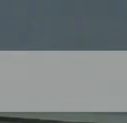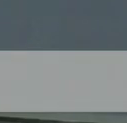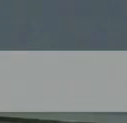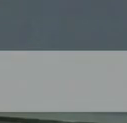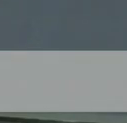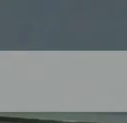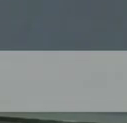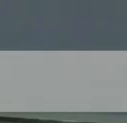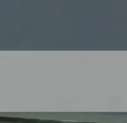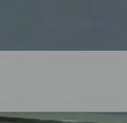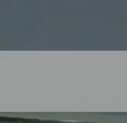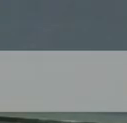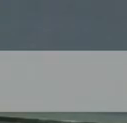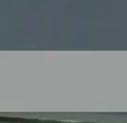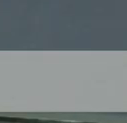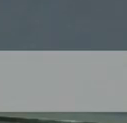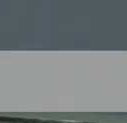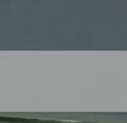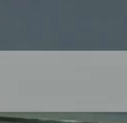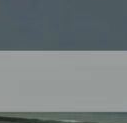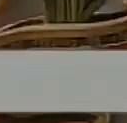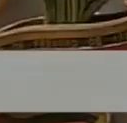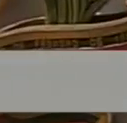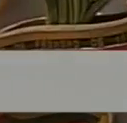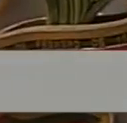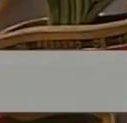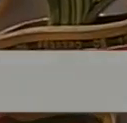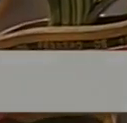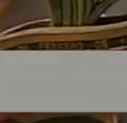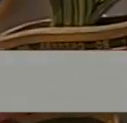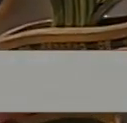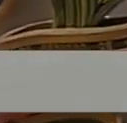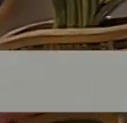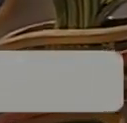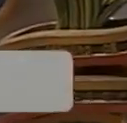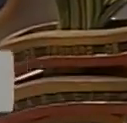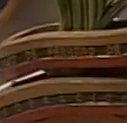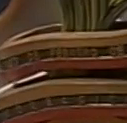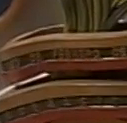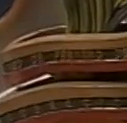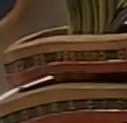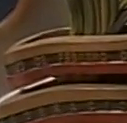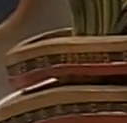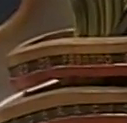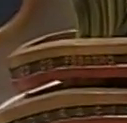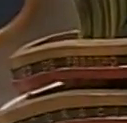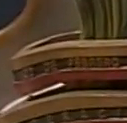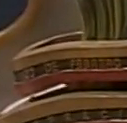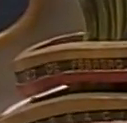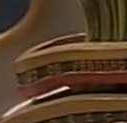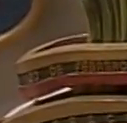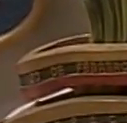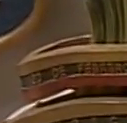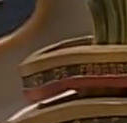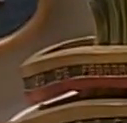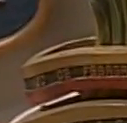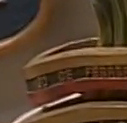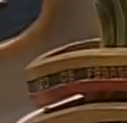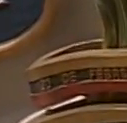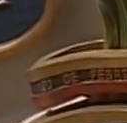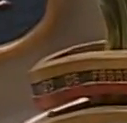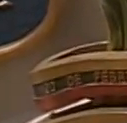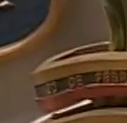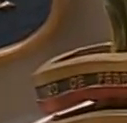También recordemos que el presidente de la República, Nicolás Maduro Moros, ha comentado en varias oportunidades que hará